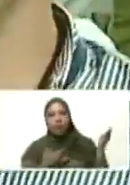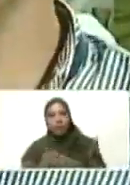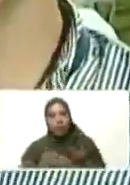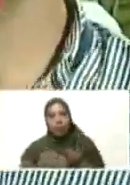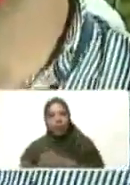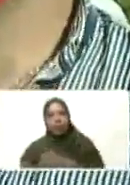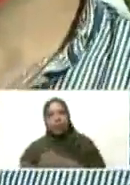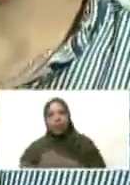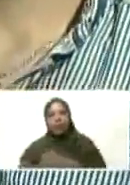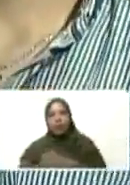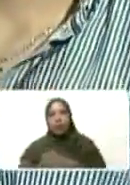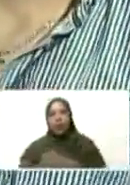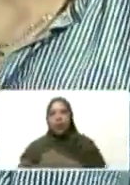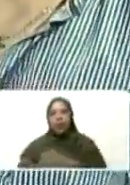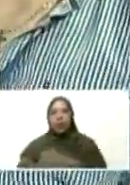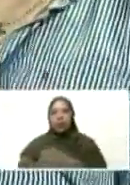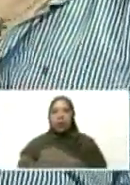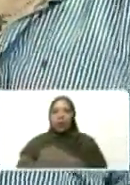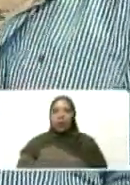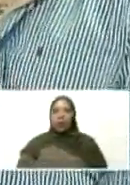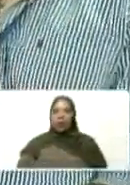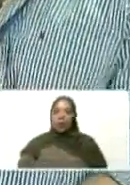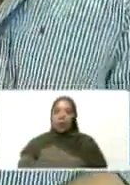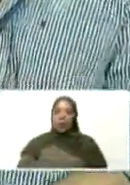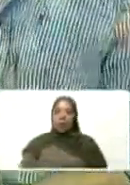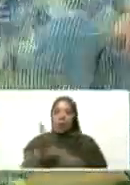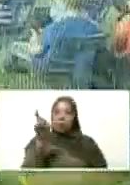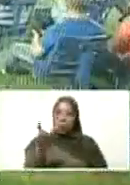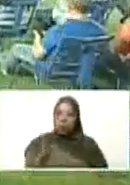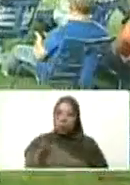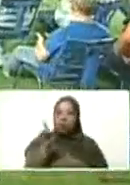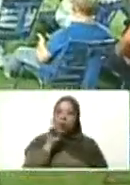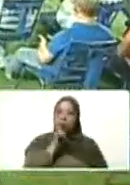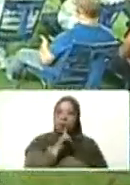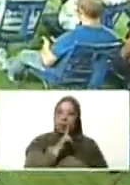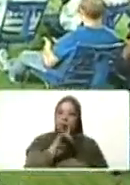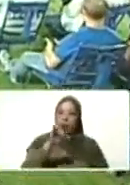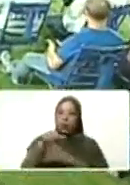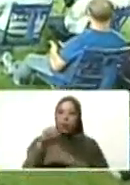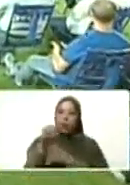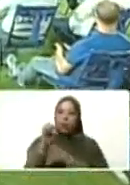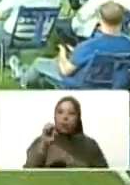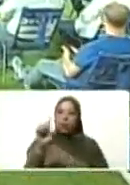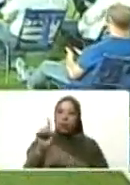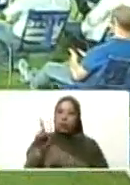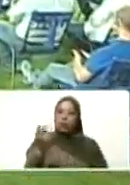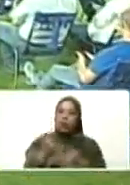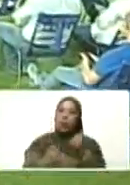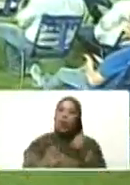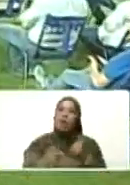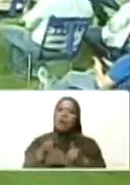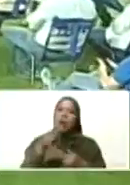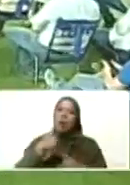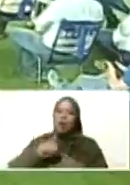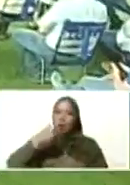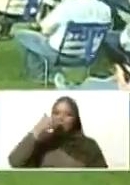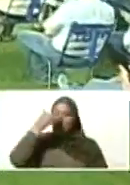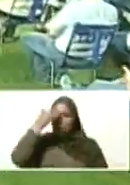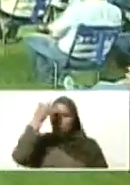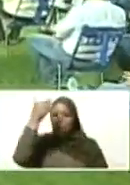También está José Adrián Chalebi. Chalebi, ¿su apellido es árabe? Hermano, salam